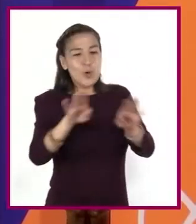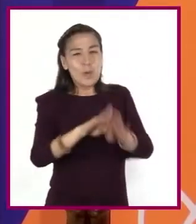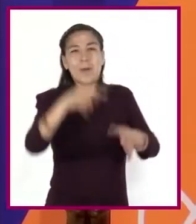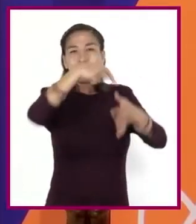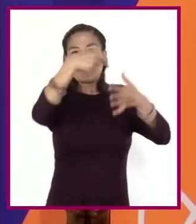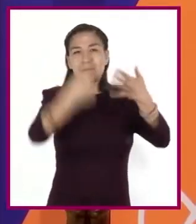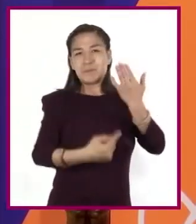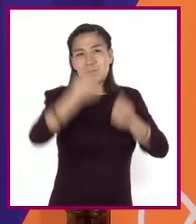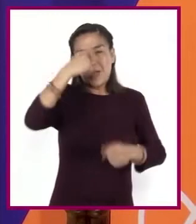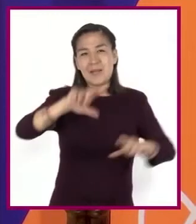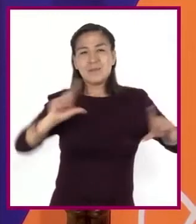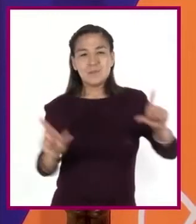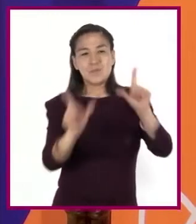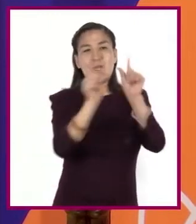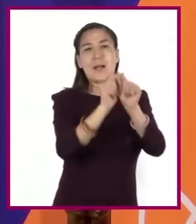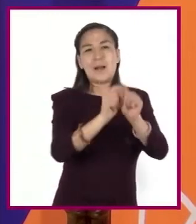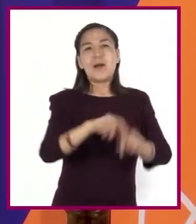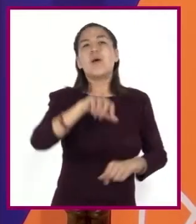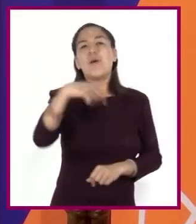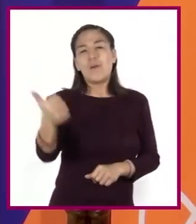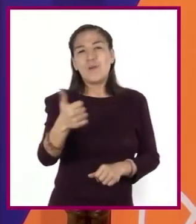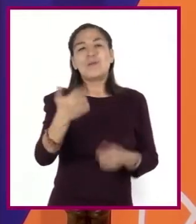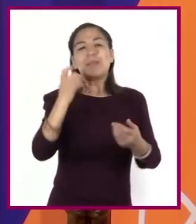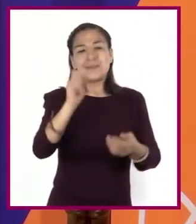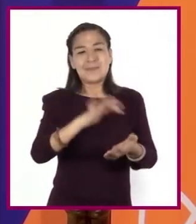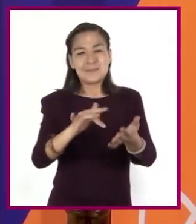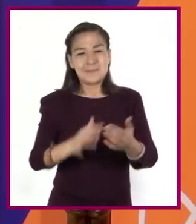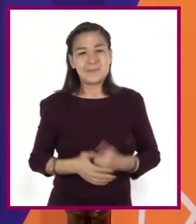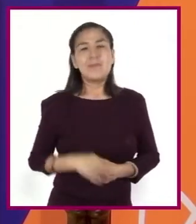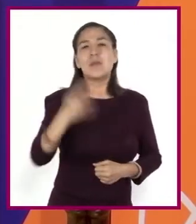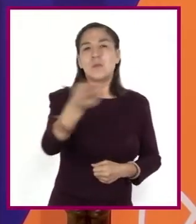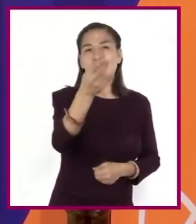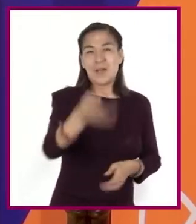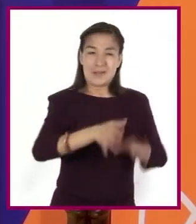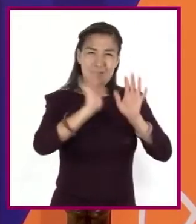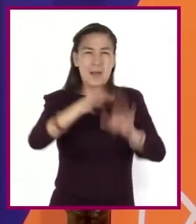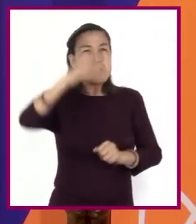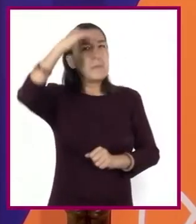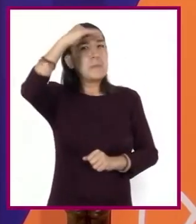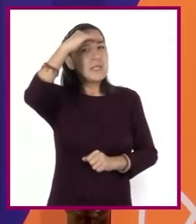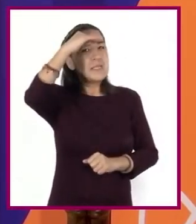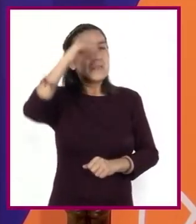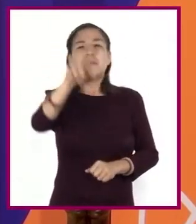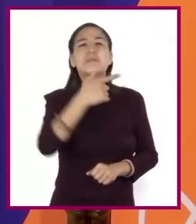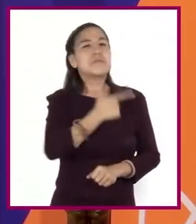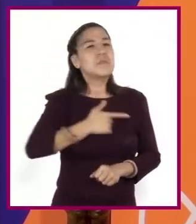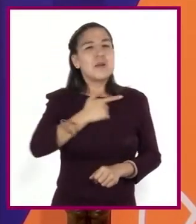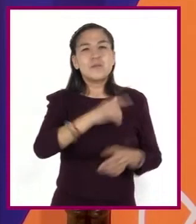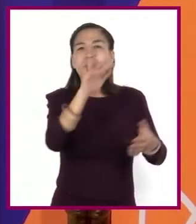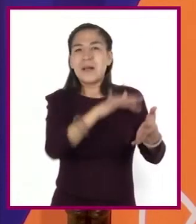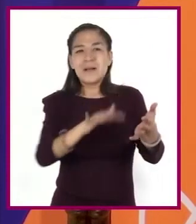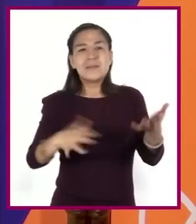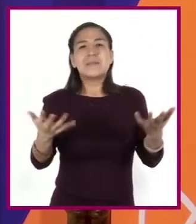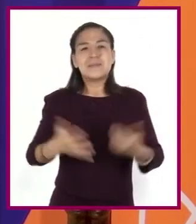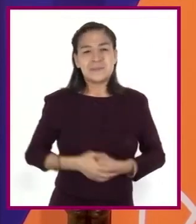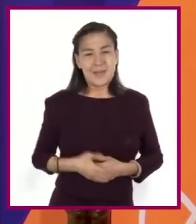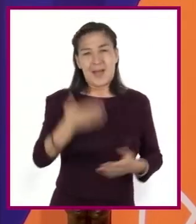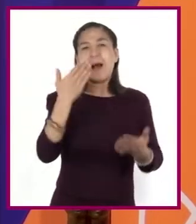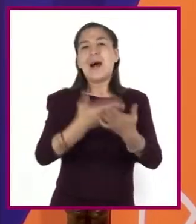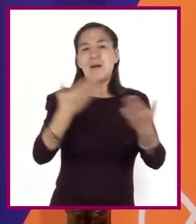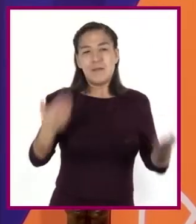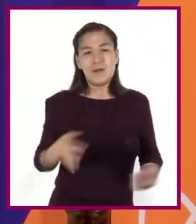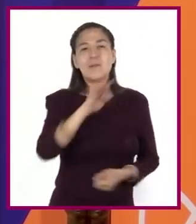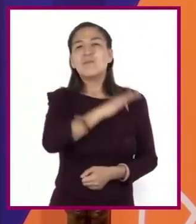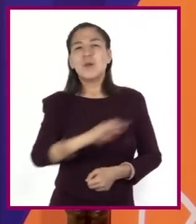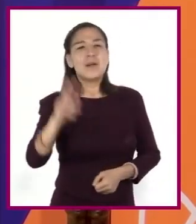para reseñar otras manifestaciones. ¿Ustedes ya están pensando qué les gustaría reseñar? Ahora,